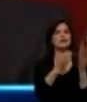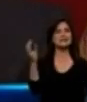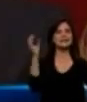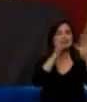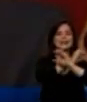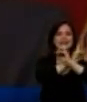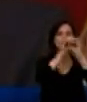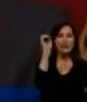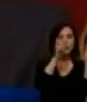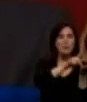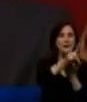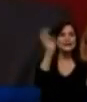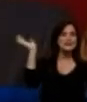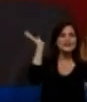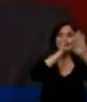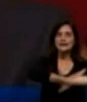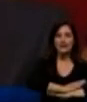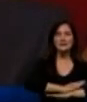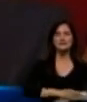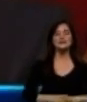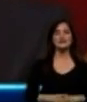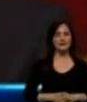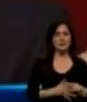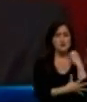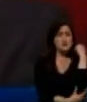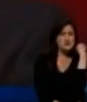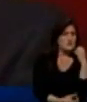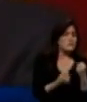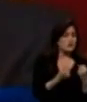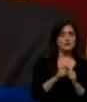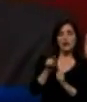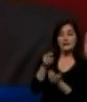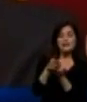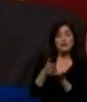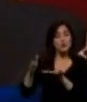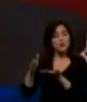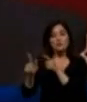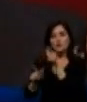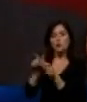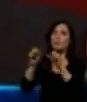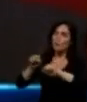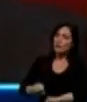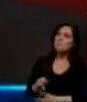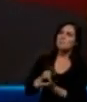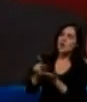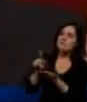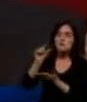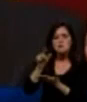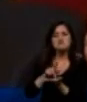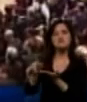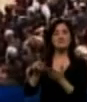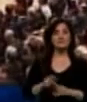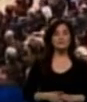sin costo a las personas en pobreza extrema. Y las restantes serán destinadas aquellas que tengan una mínima capacidad de